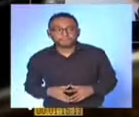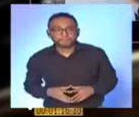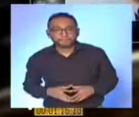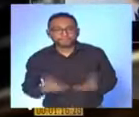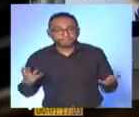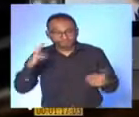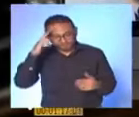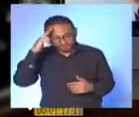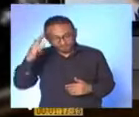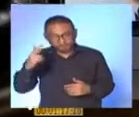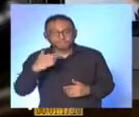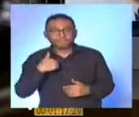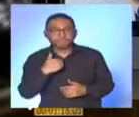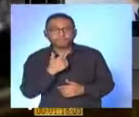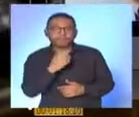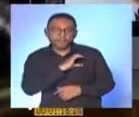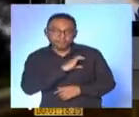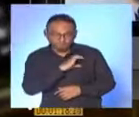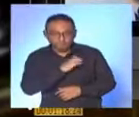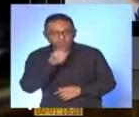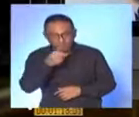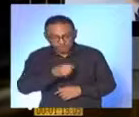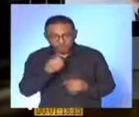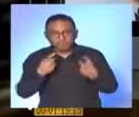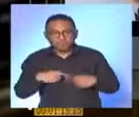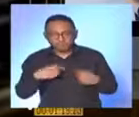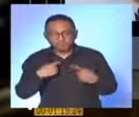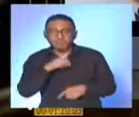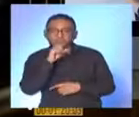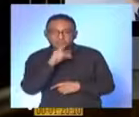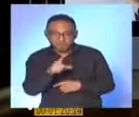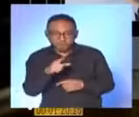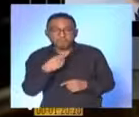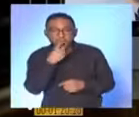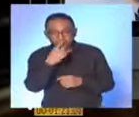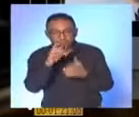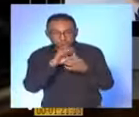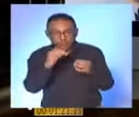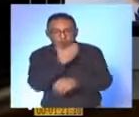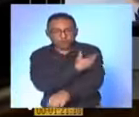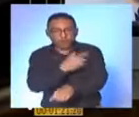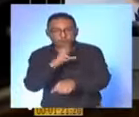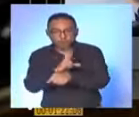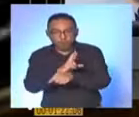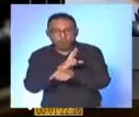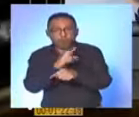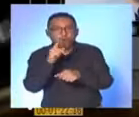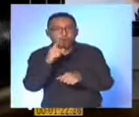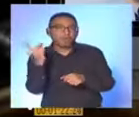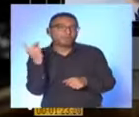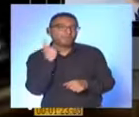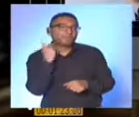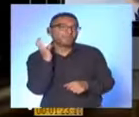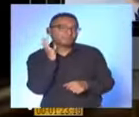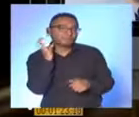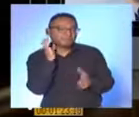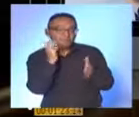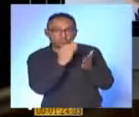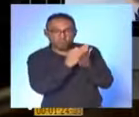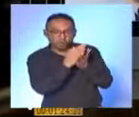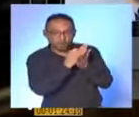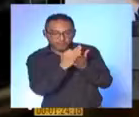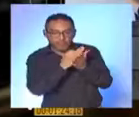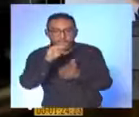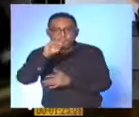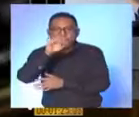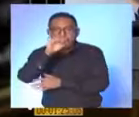¿Qué tal, Eris? Te saludo con afecto, a nuestro público también, y te comento que el coordinador de la bancada de Morena en la Cámara de Diputados, Mario Delgado, presentó ante